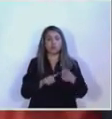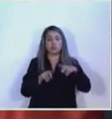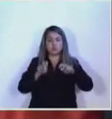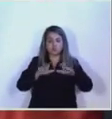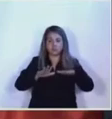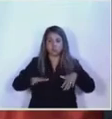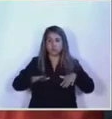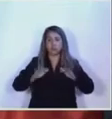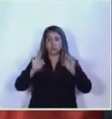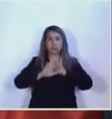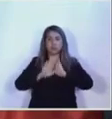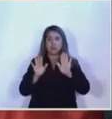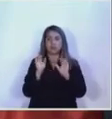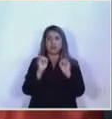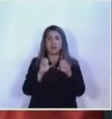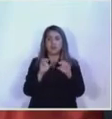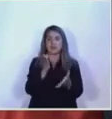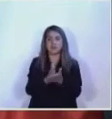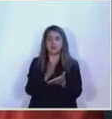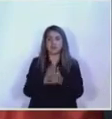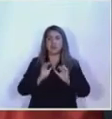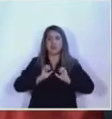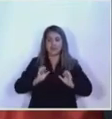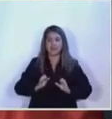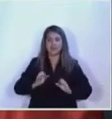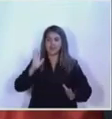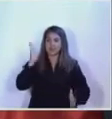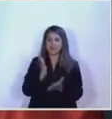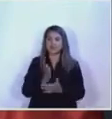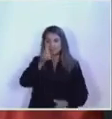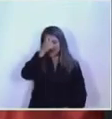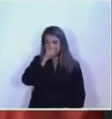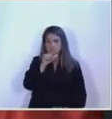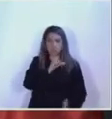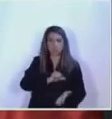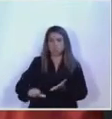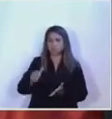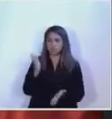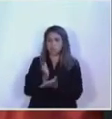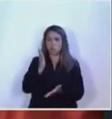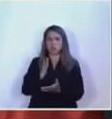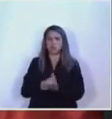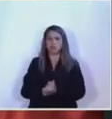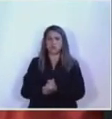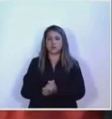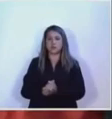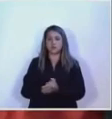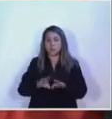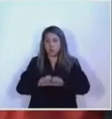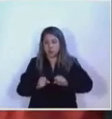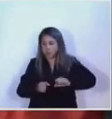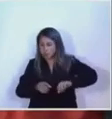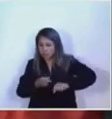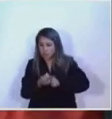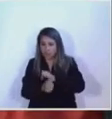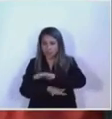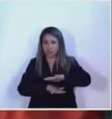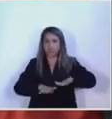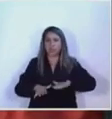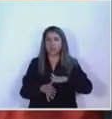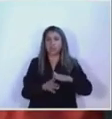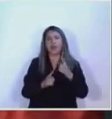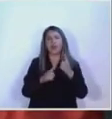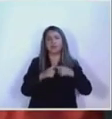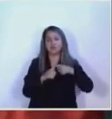más clases de ética. Fuerte y claro, sanciones concretas y efectivas ante las colusiones, las medidas abusivas y